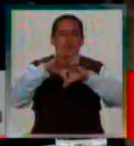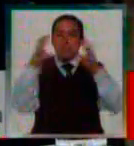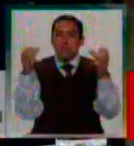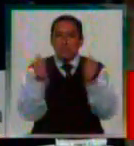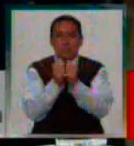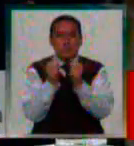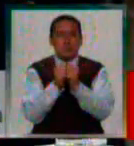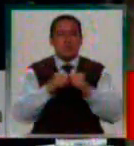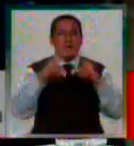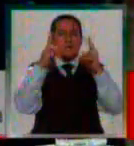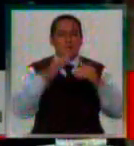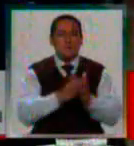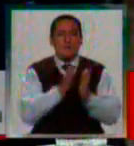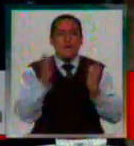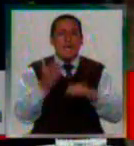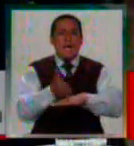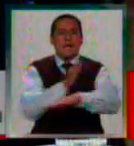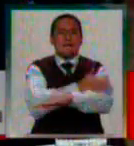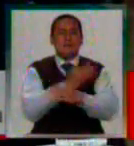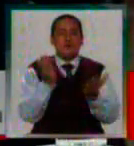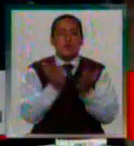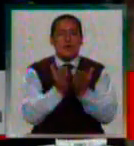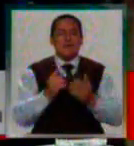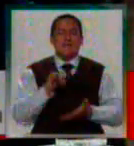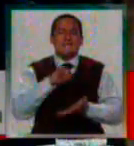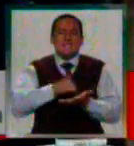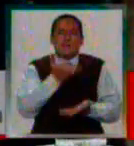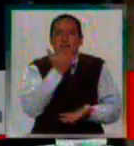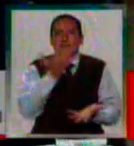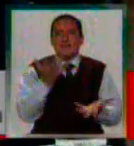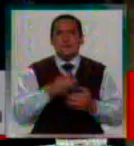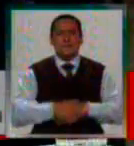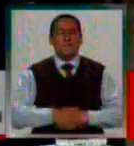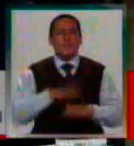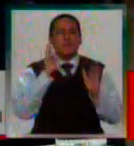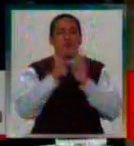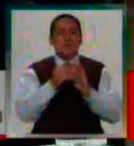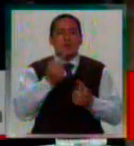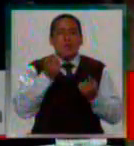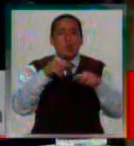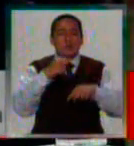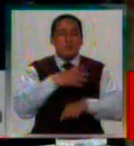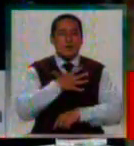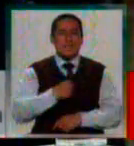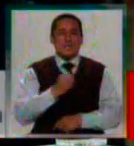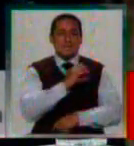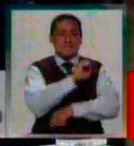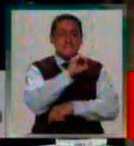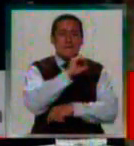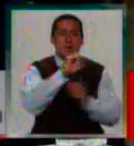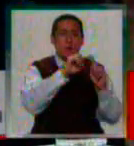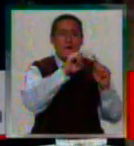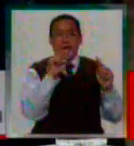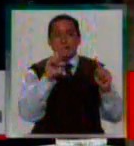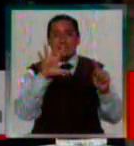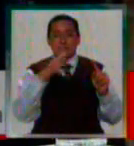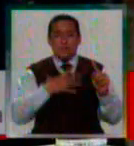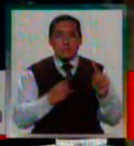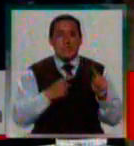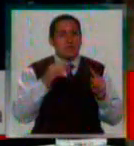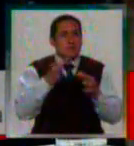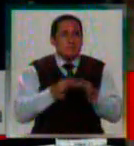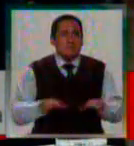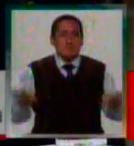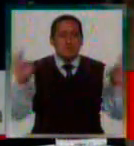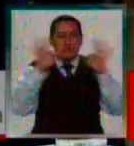etapa preescolar Qué pasa de que la la primera infancia de C A 5 años es la etapa fundamental de la formación